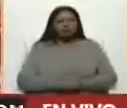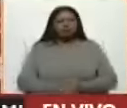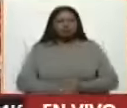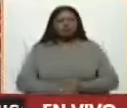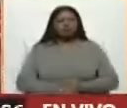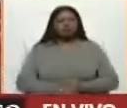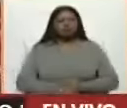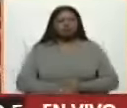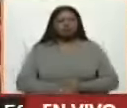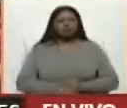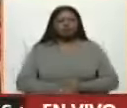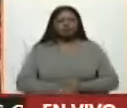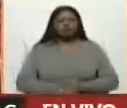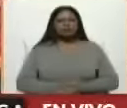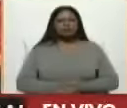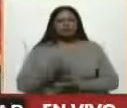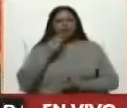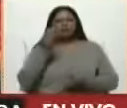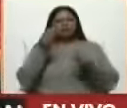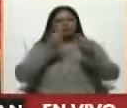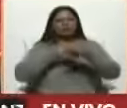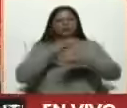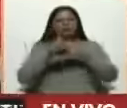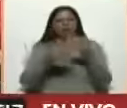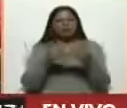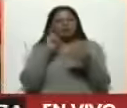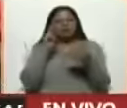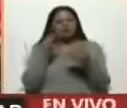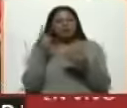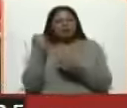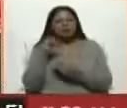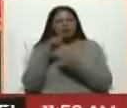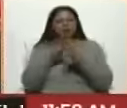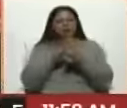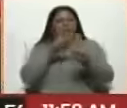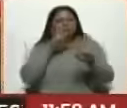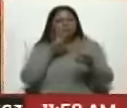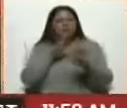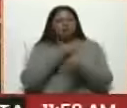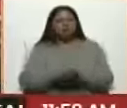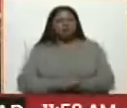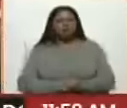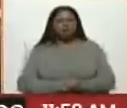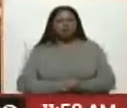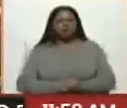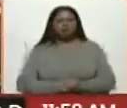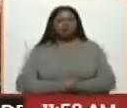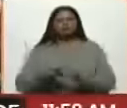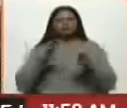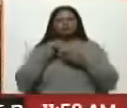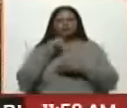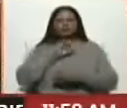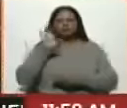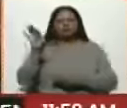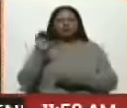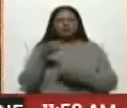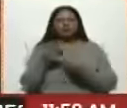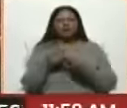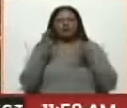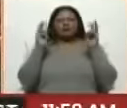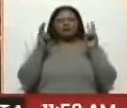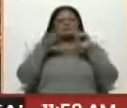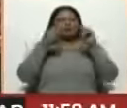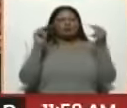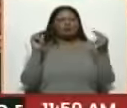Mire, una de las cosas de los consensos que tiene mayor aceptación en el país es el tema de la